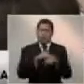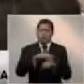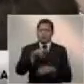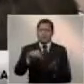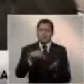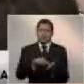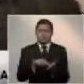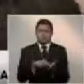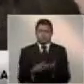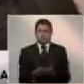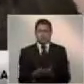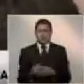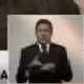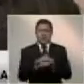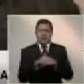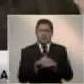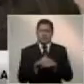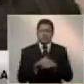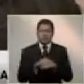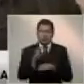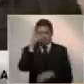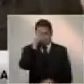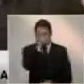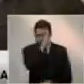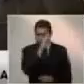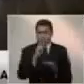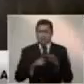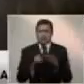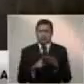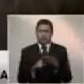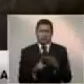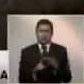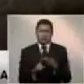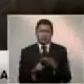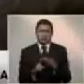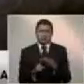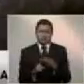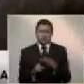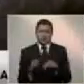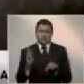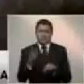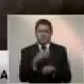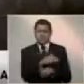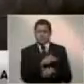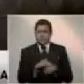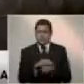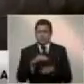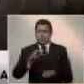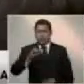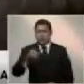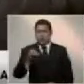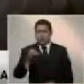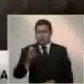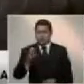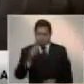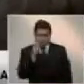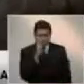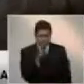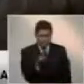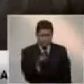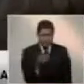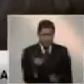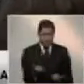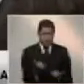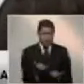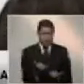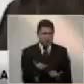nacional, al ministro Diosdado Cabello, al viceministro José Gregorio Alvarado, que vea la situación en este